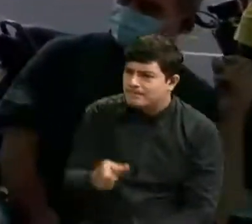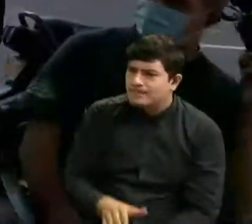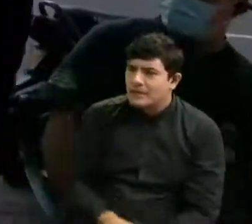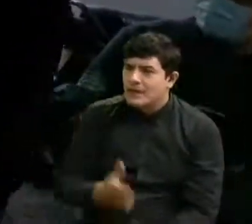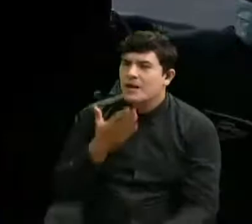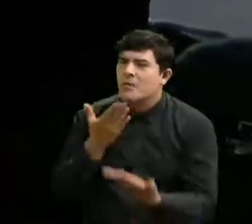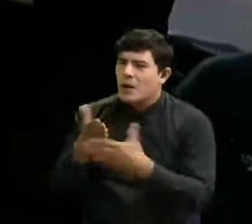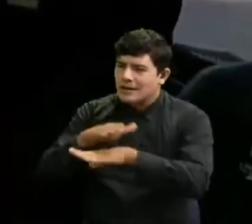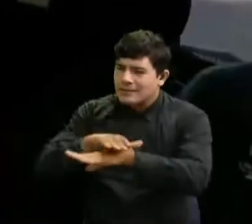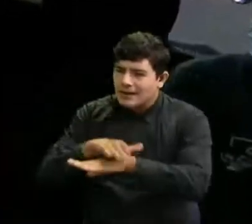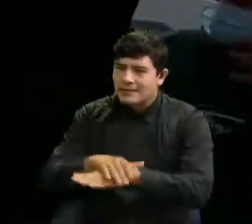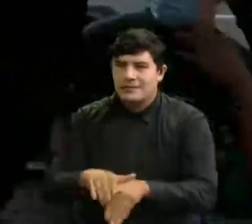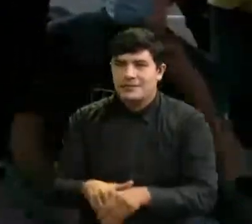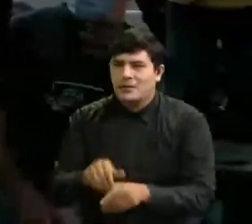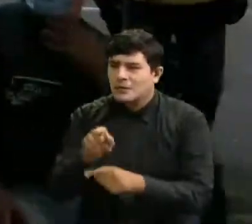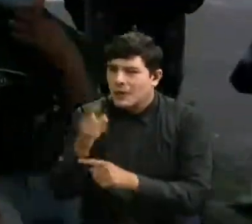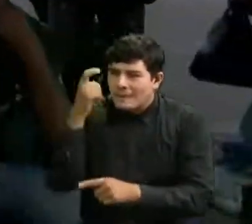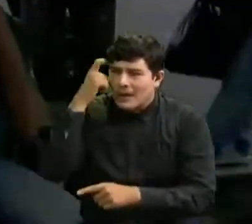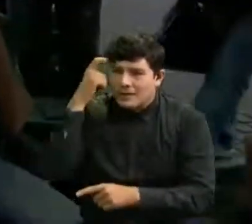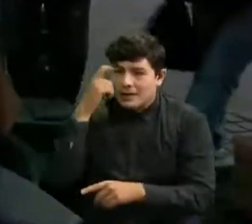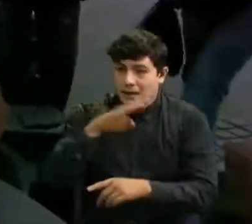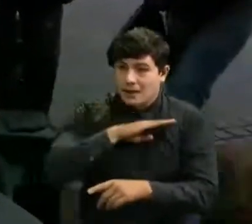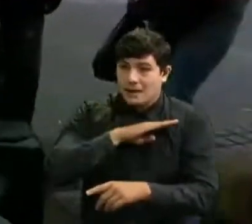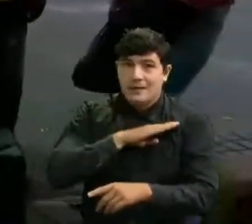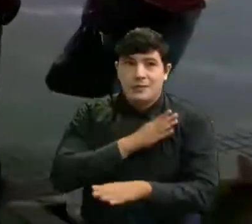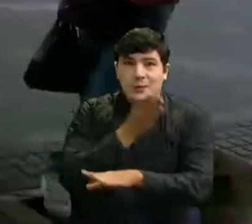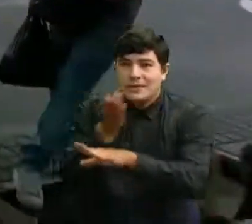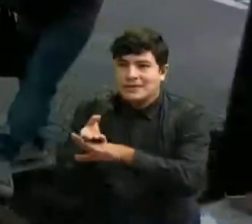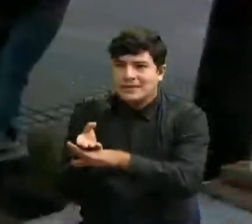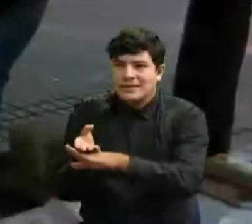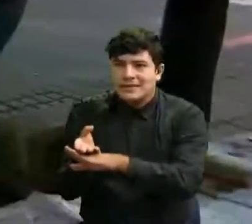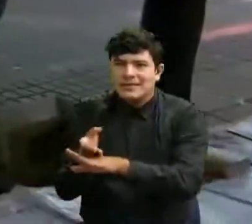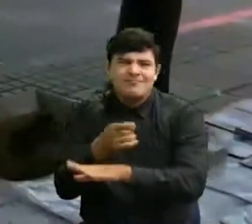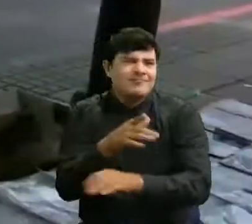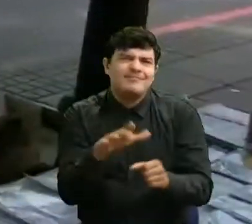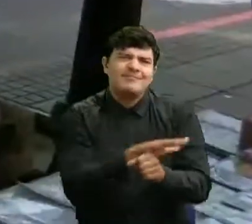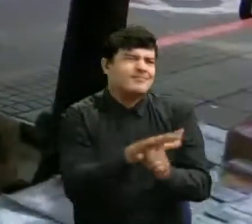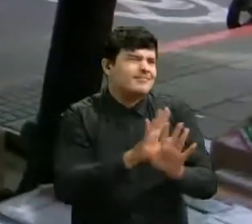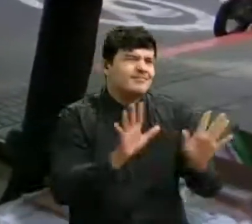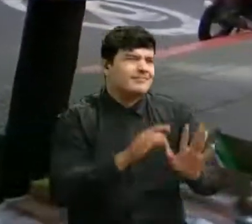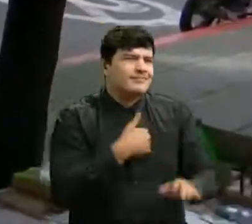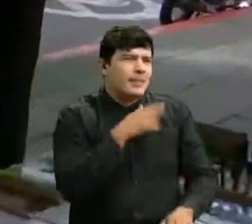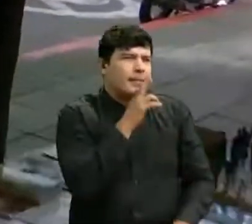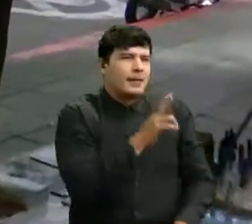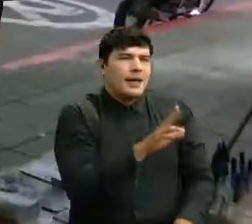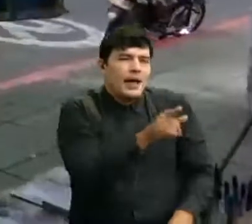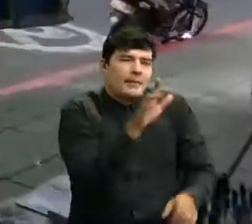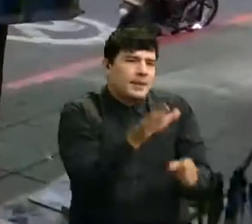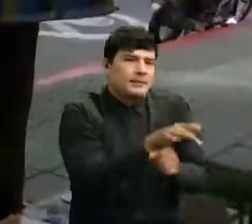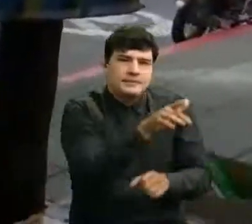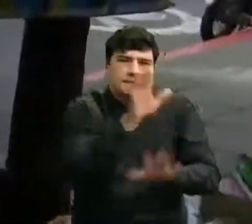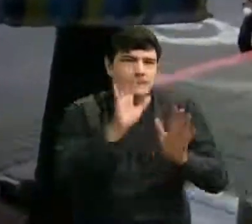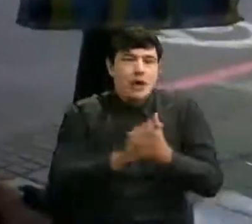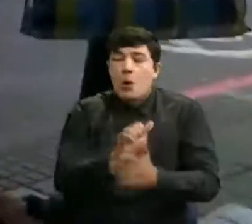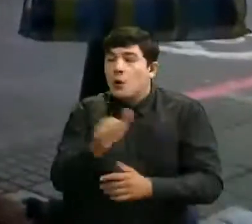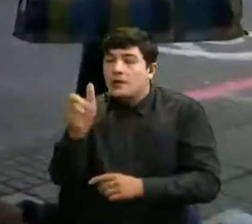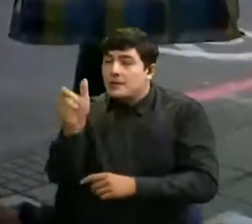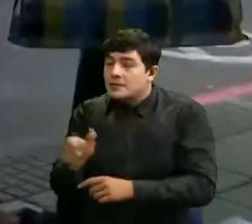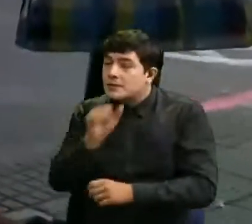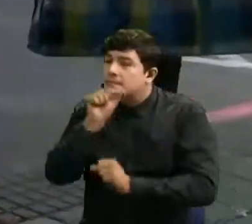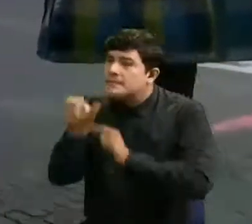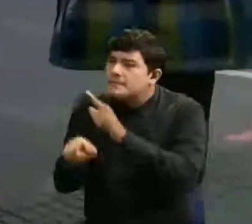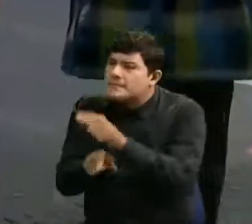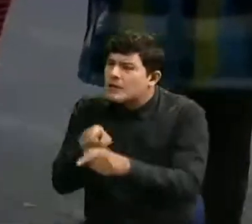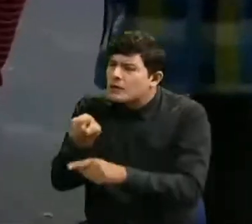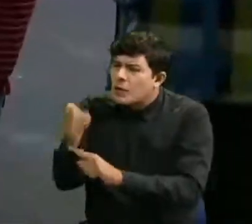piensa por esa propuesta que ha dicho? Bueno, está algo ocupado. Voy a consultarle aquí a una persona. ¿Cómo le va? Vecino,